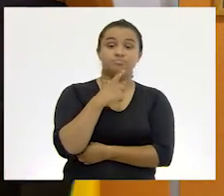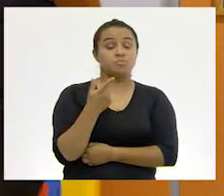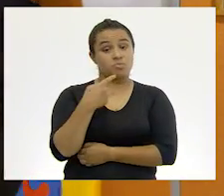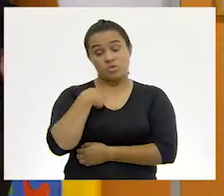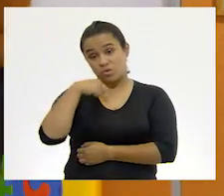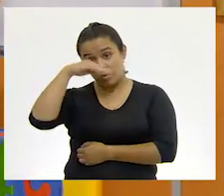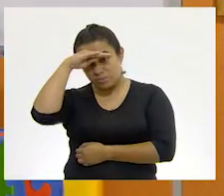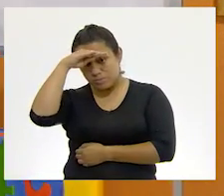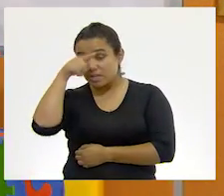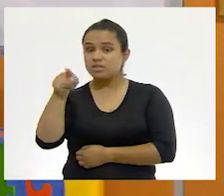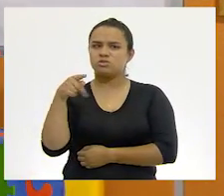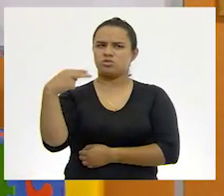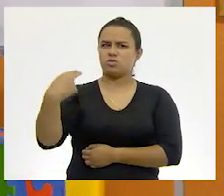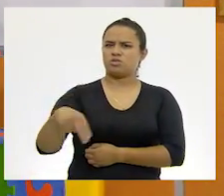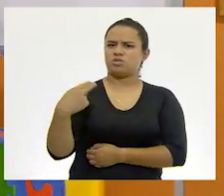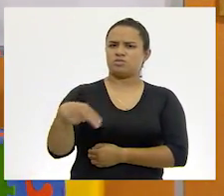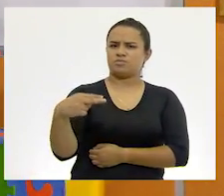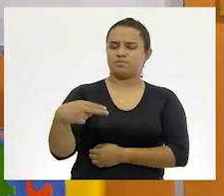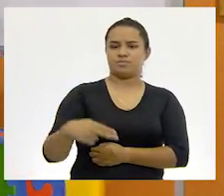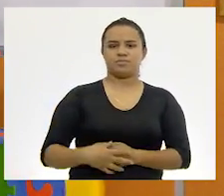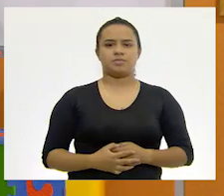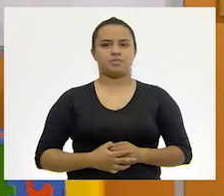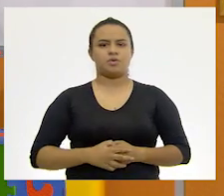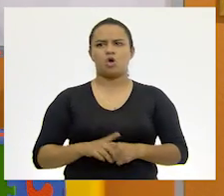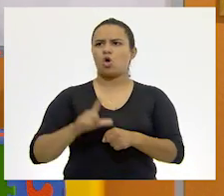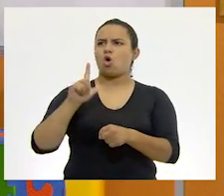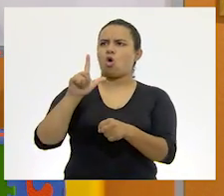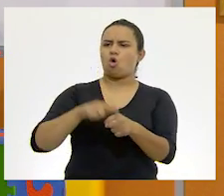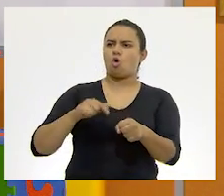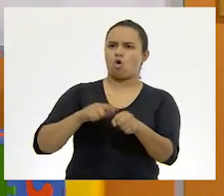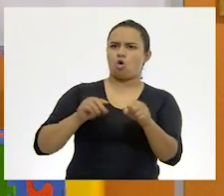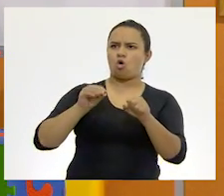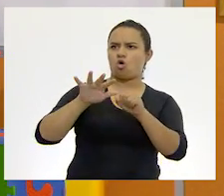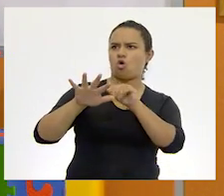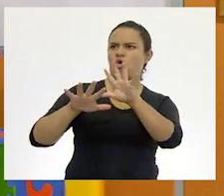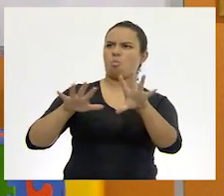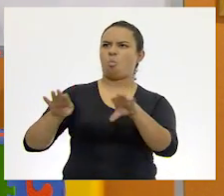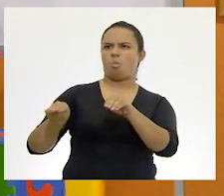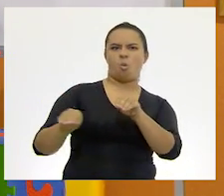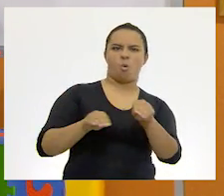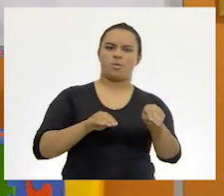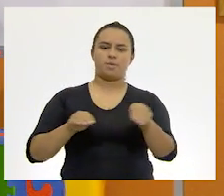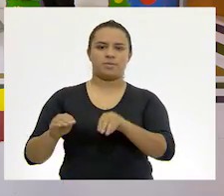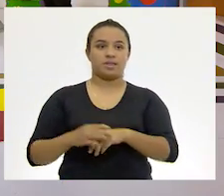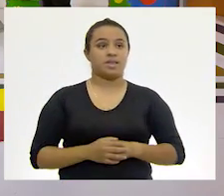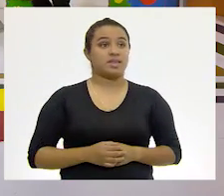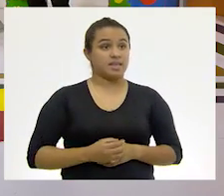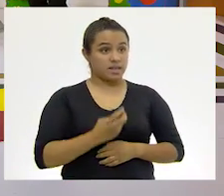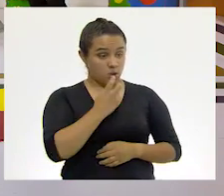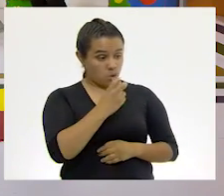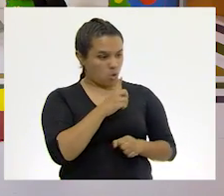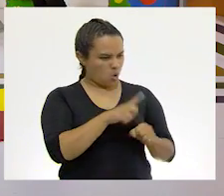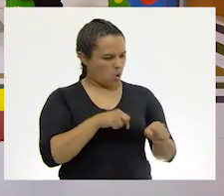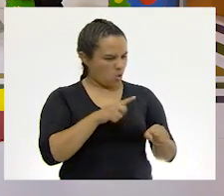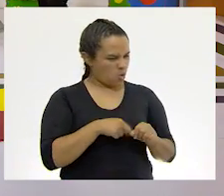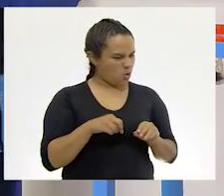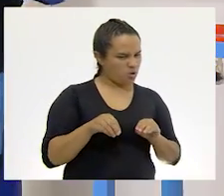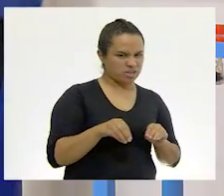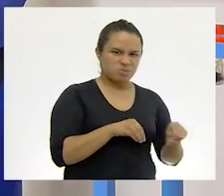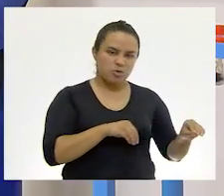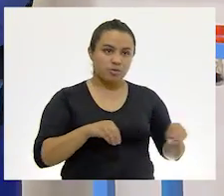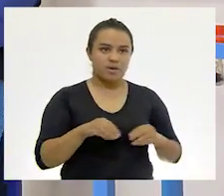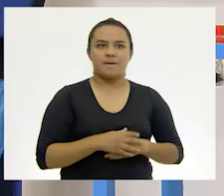Yo diría que se va a llamar Colores en Movimiento. Colores en Movimiento. Así